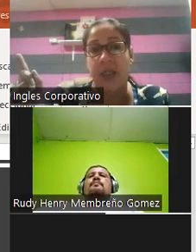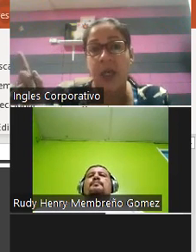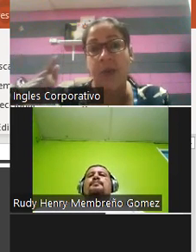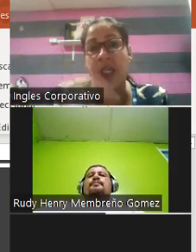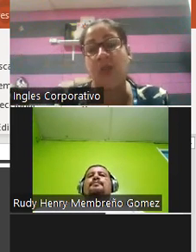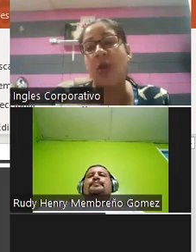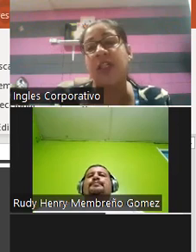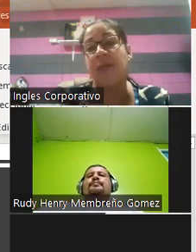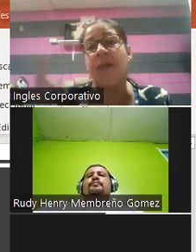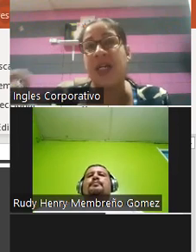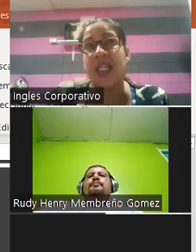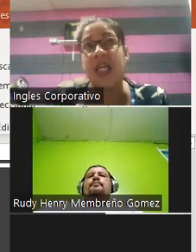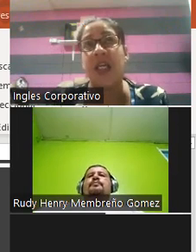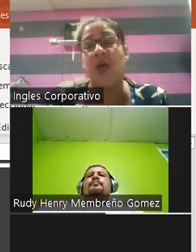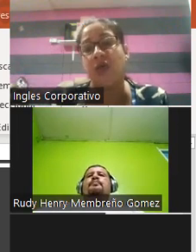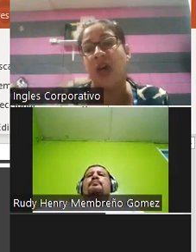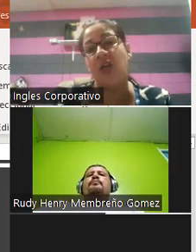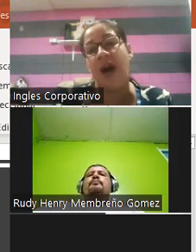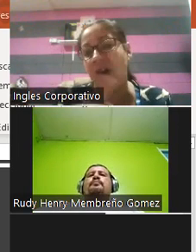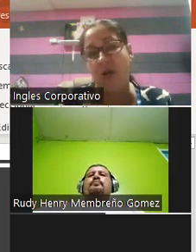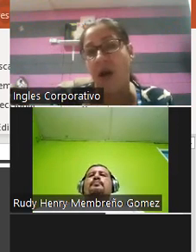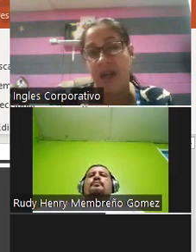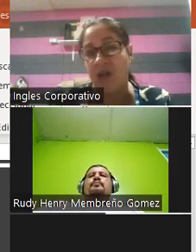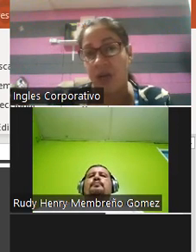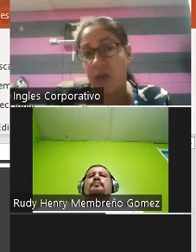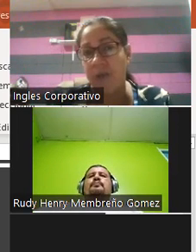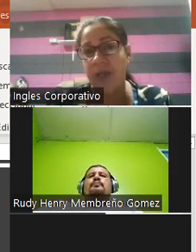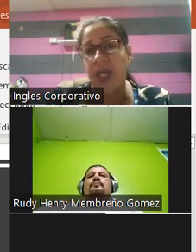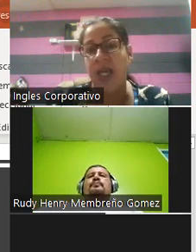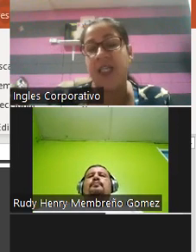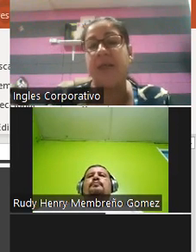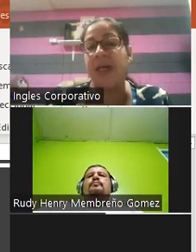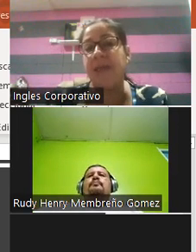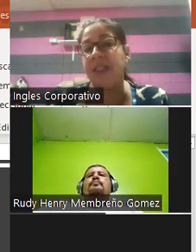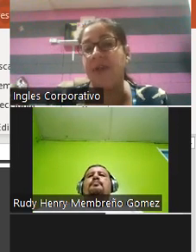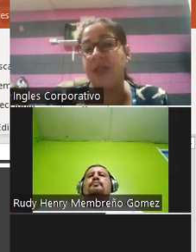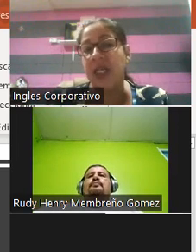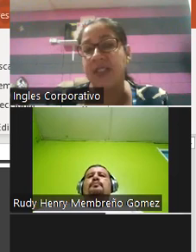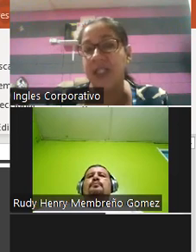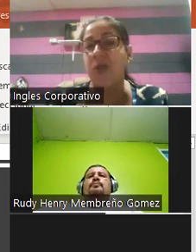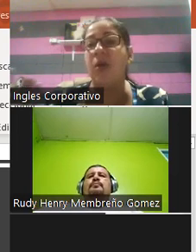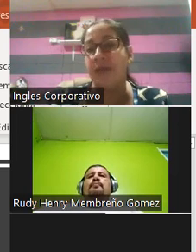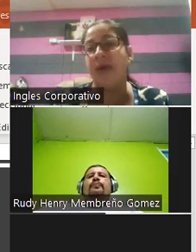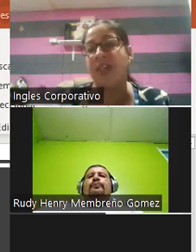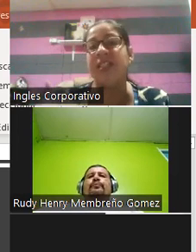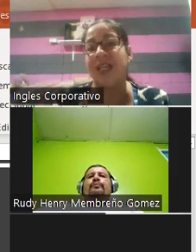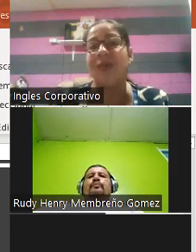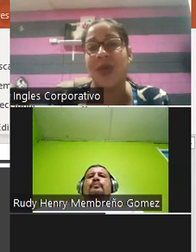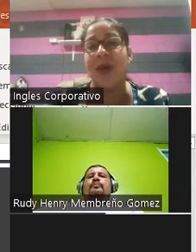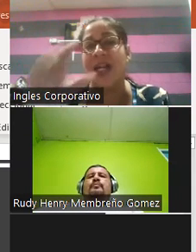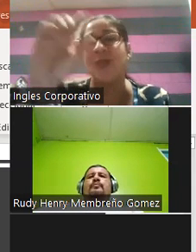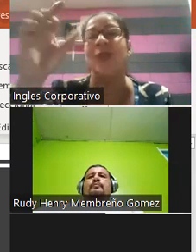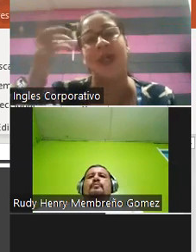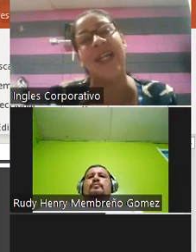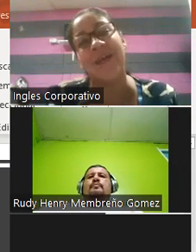marketing porque eso es lo que también va a hacer que el usuario abra o no abra el correo entre más llamativo sea el título es más fácil que